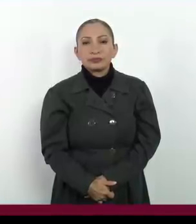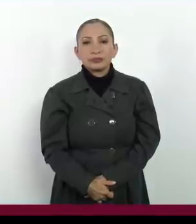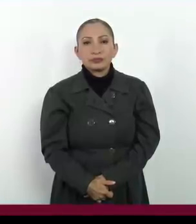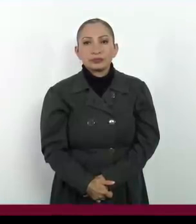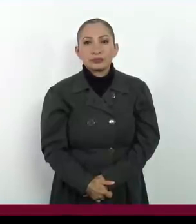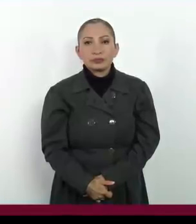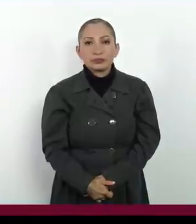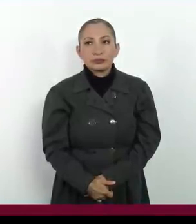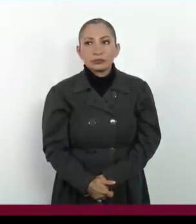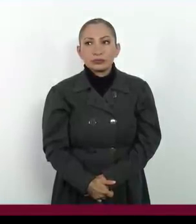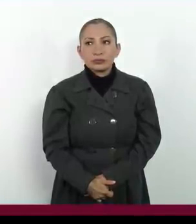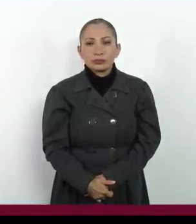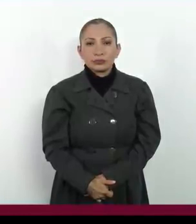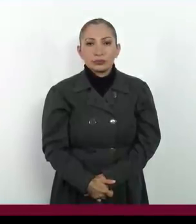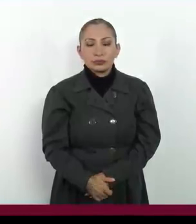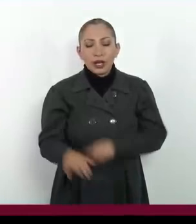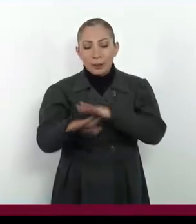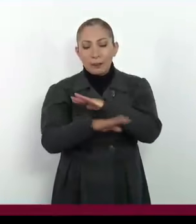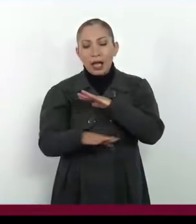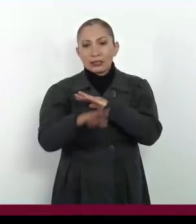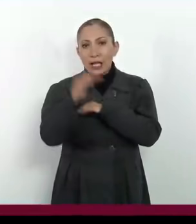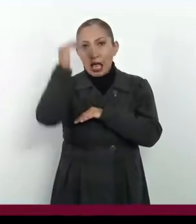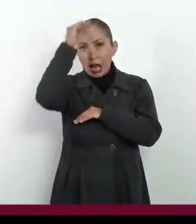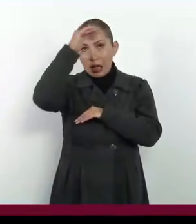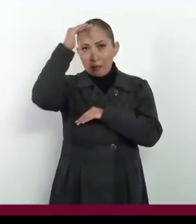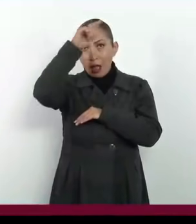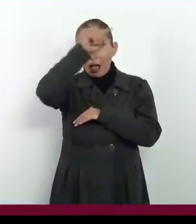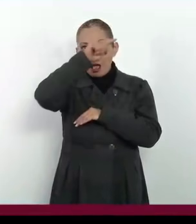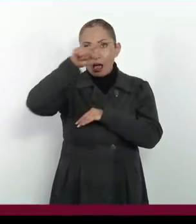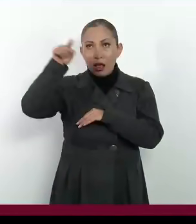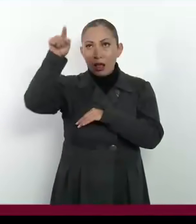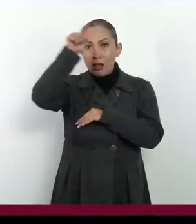tengo mi base superior.